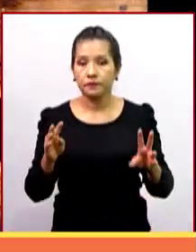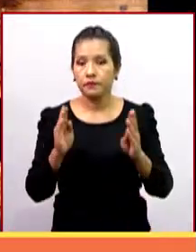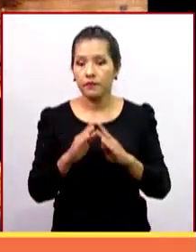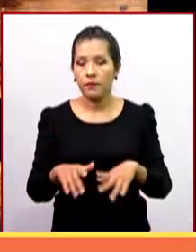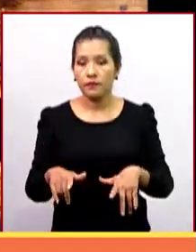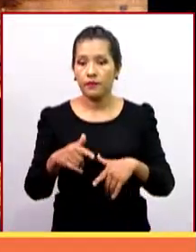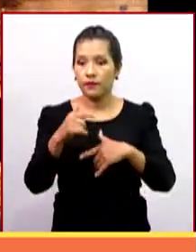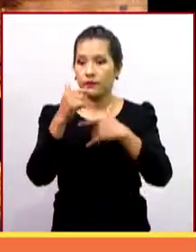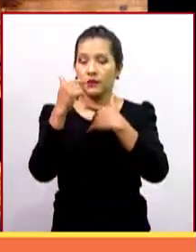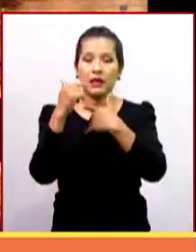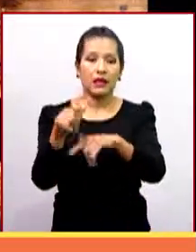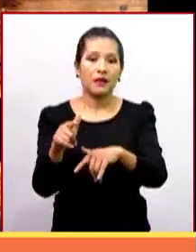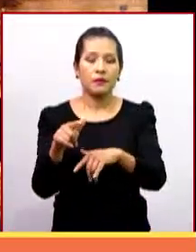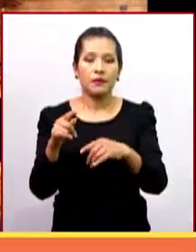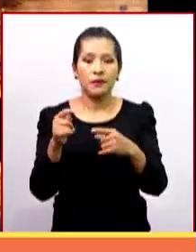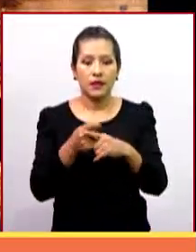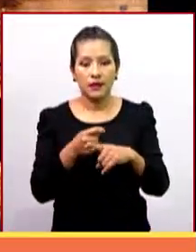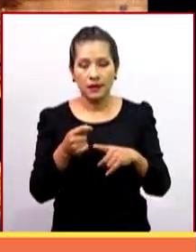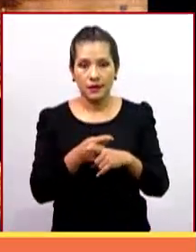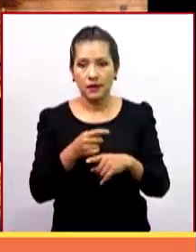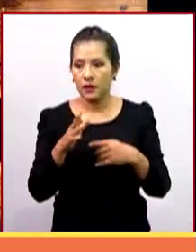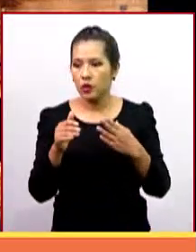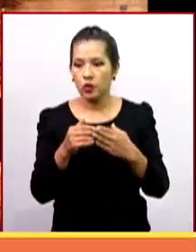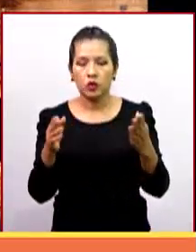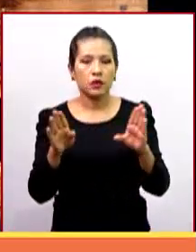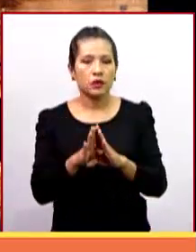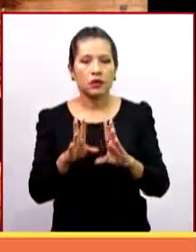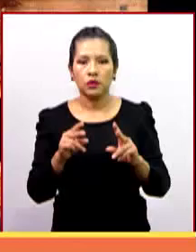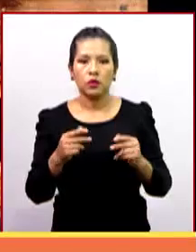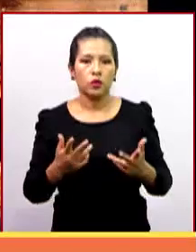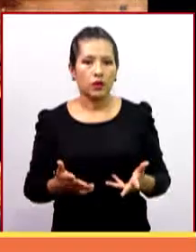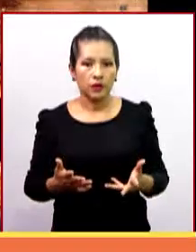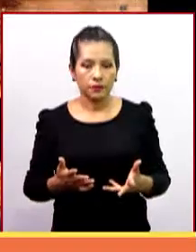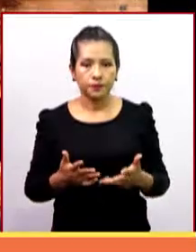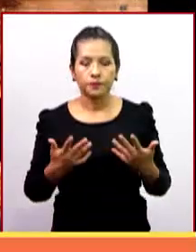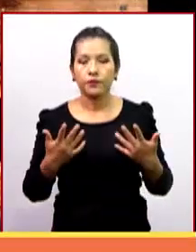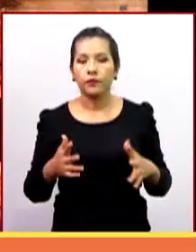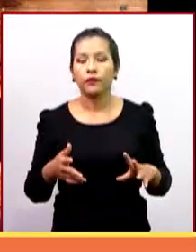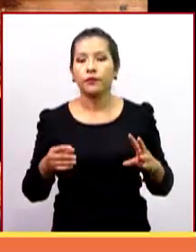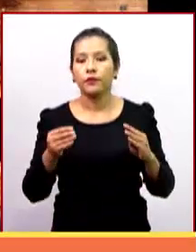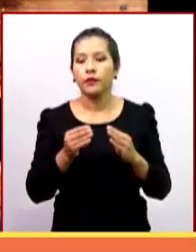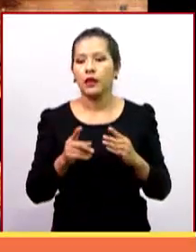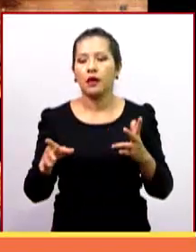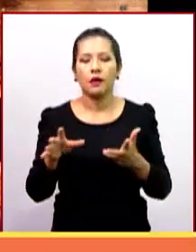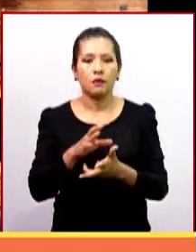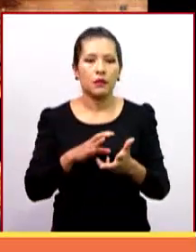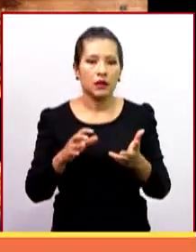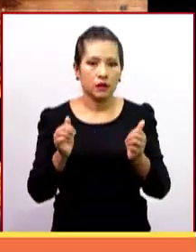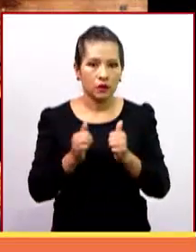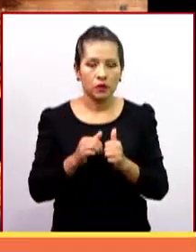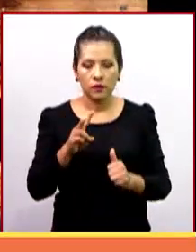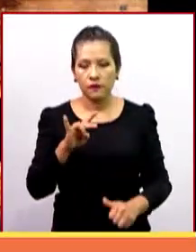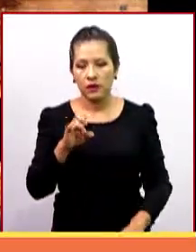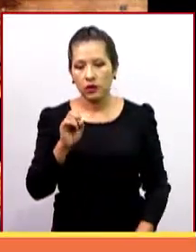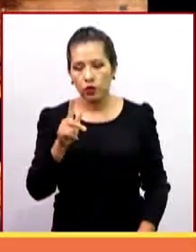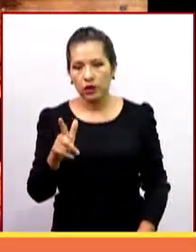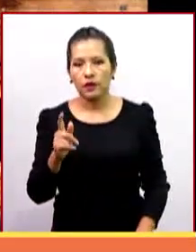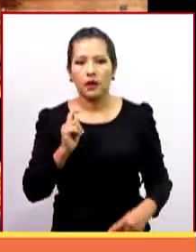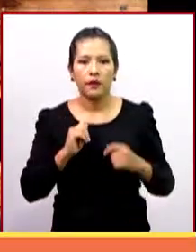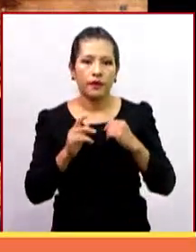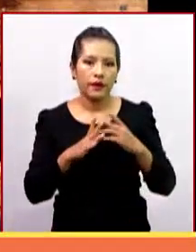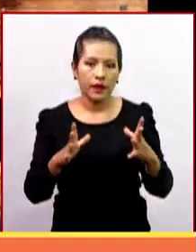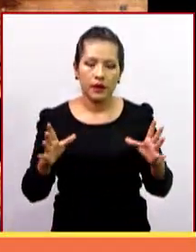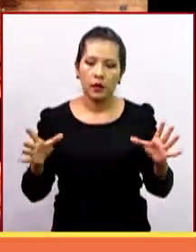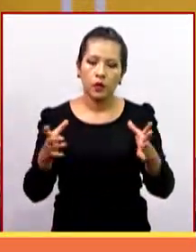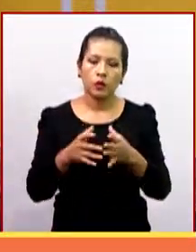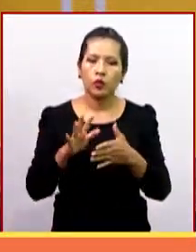límite realmente técnico muy cerrado, se mezcla con lo audiovisual, con el teatro, la danza contemporánea es como